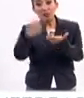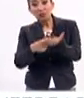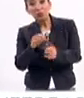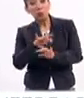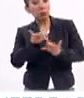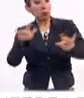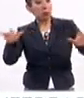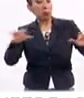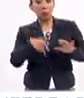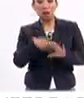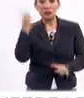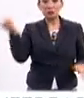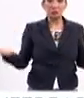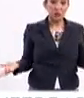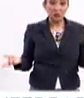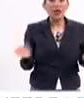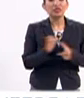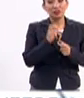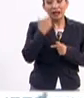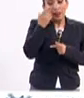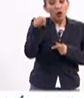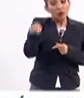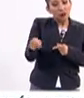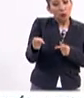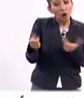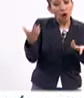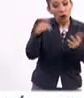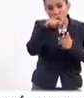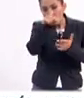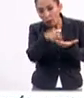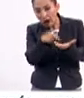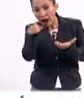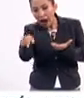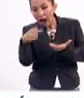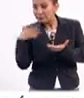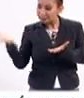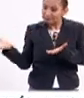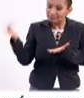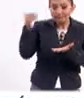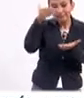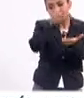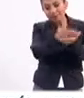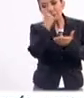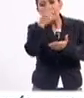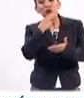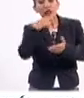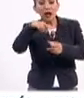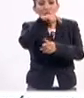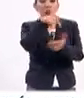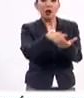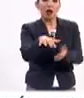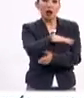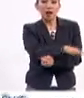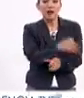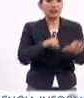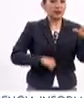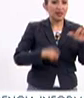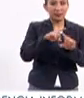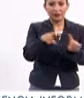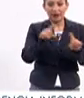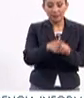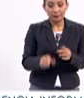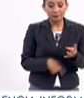nada. Entonces, la intención es precisamente activar a los actores locales para hacer uso de esos espacios.